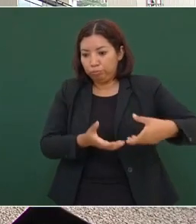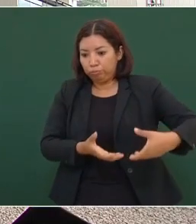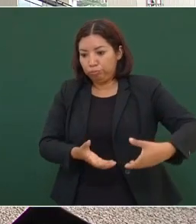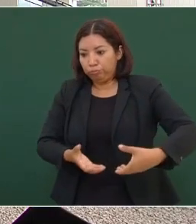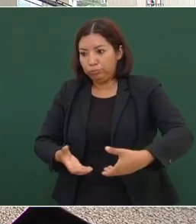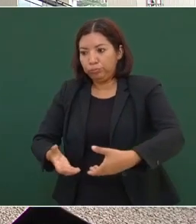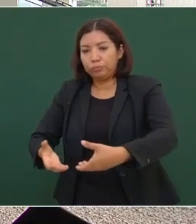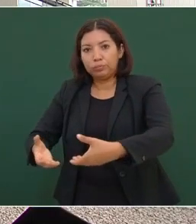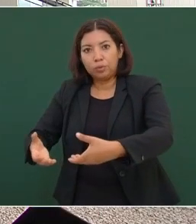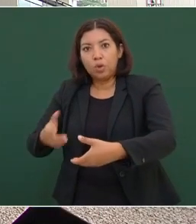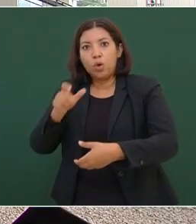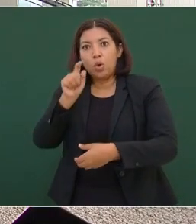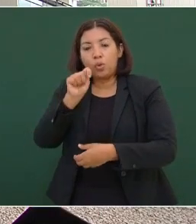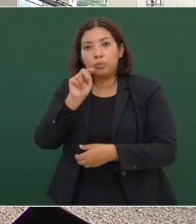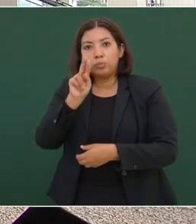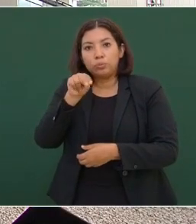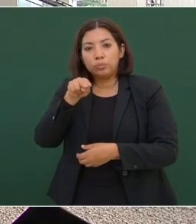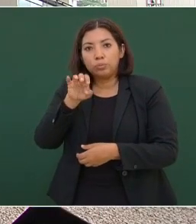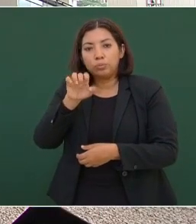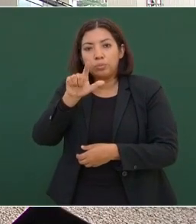Unidos.